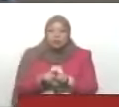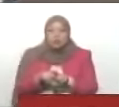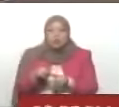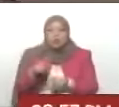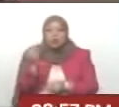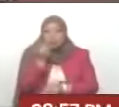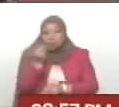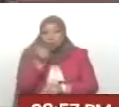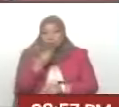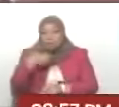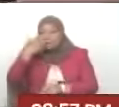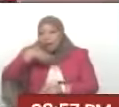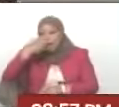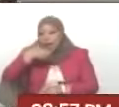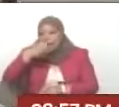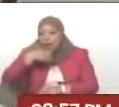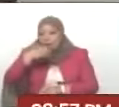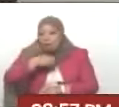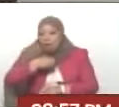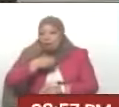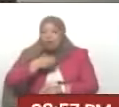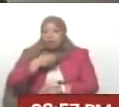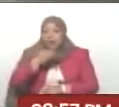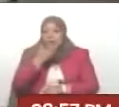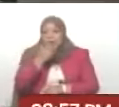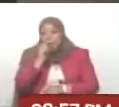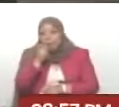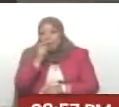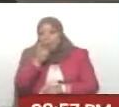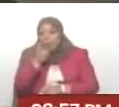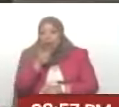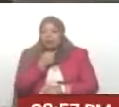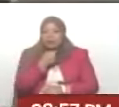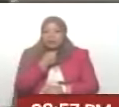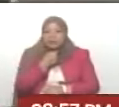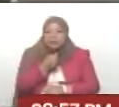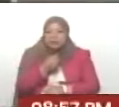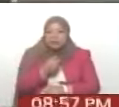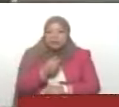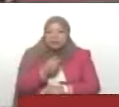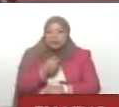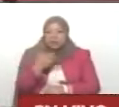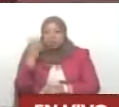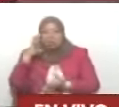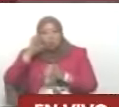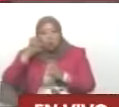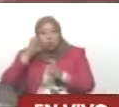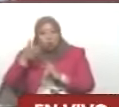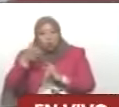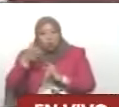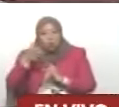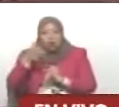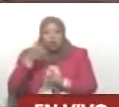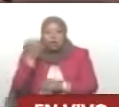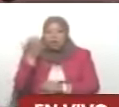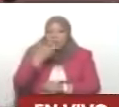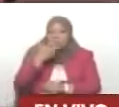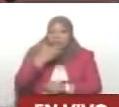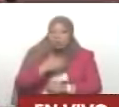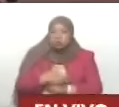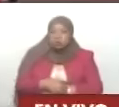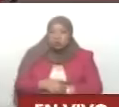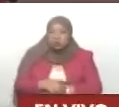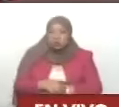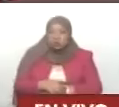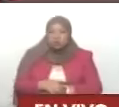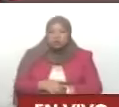coma mango. Allá mango, lo que usted quiera. Que si de piña, que si manga, que si de hilacha,